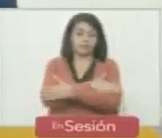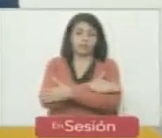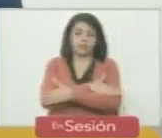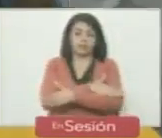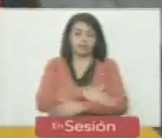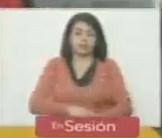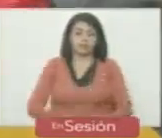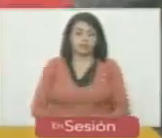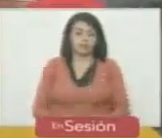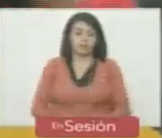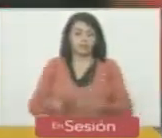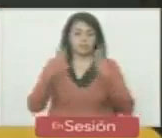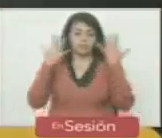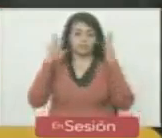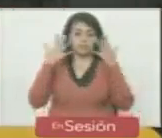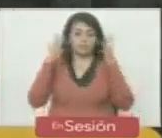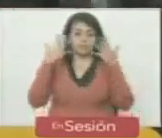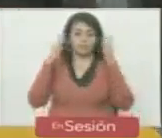diputado.